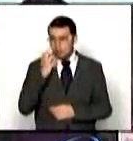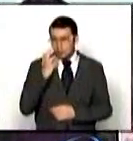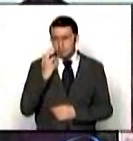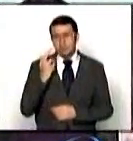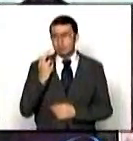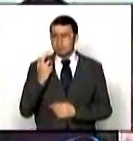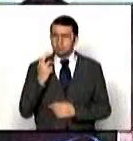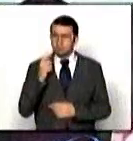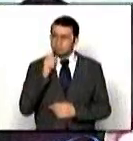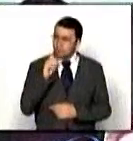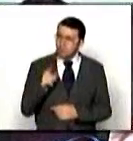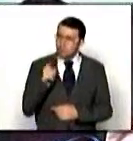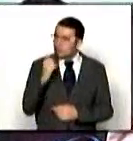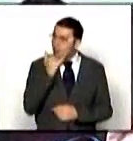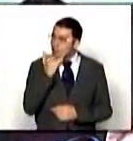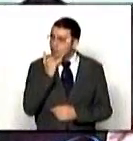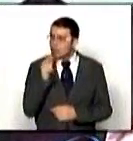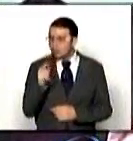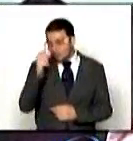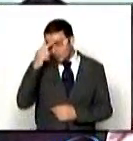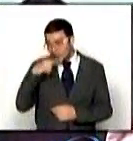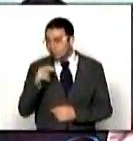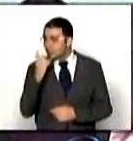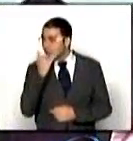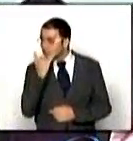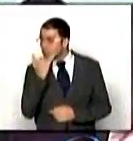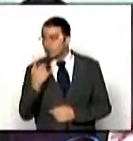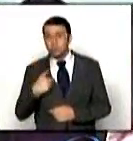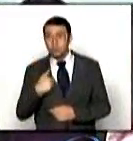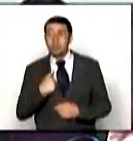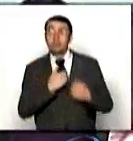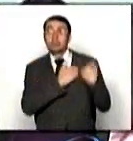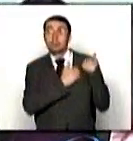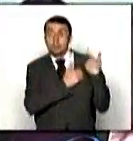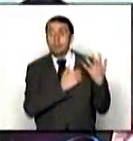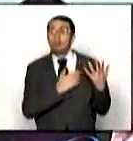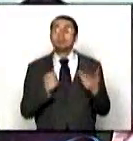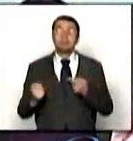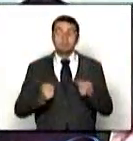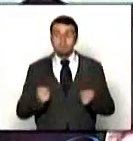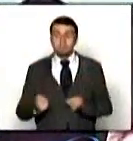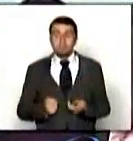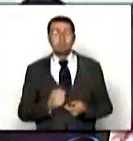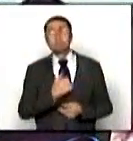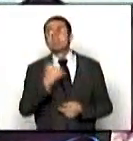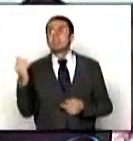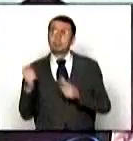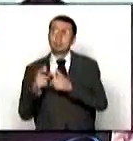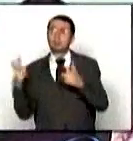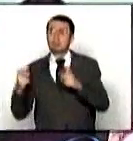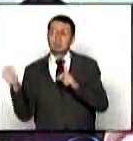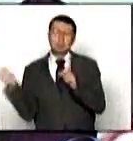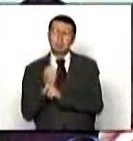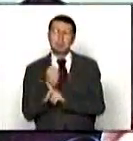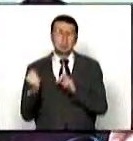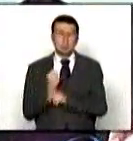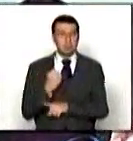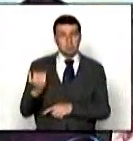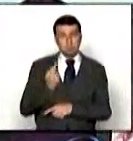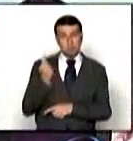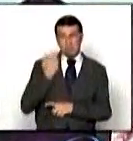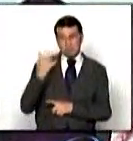con la alimentación de mi hijo? ¿Qué estoy haciendo yo como padre, siendo yo el responsable? Y ahora que toda la estiva de maltrato infantil no es solo pegarle a un